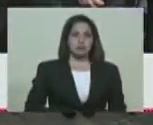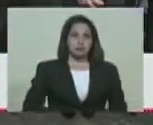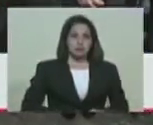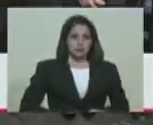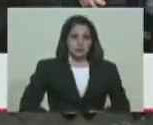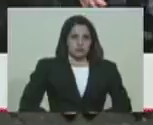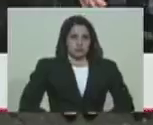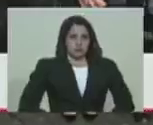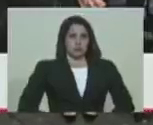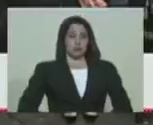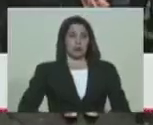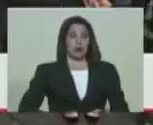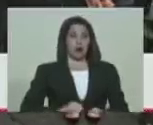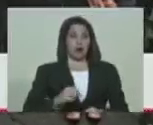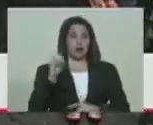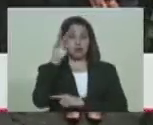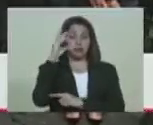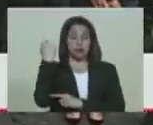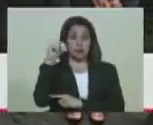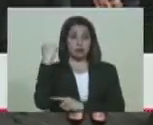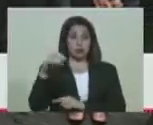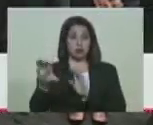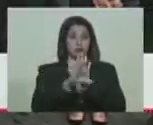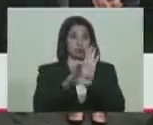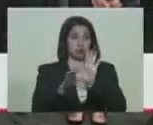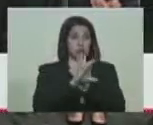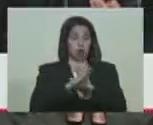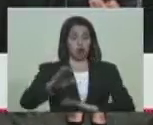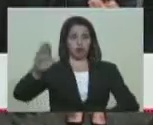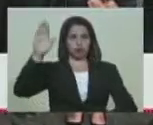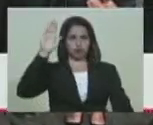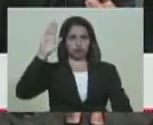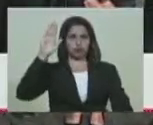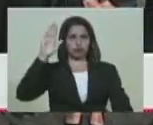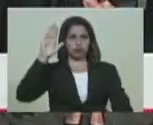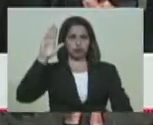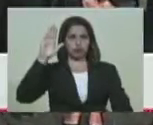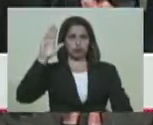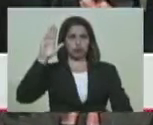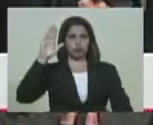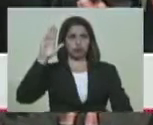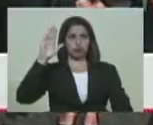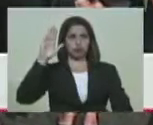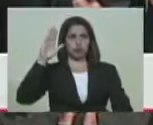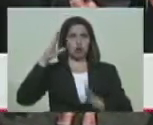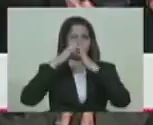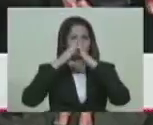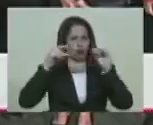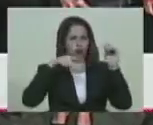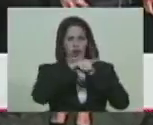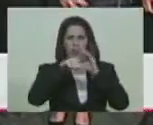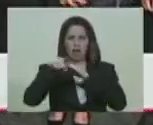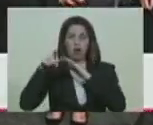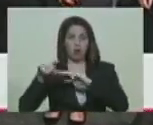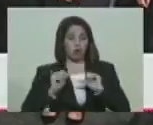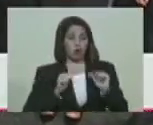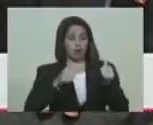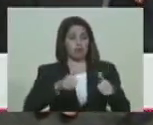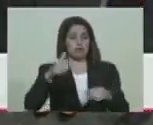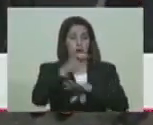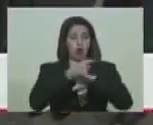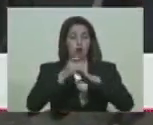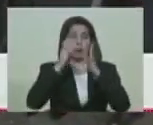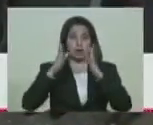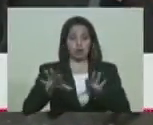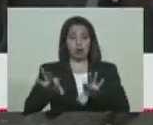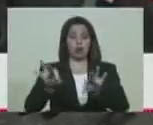Está en manos de la Asamblea Nacional Constituyente la juramentación y entronización en su cargo de los gobernadores y